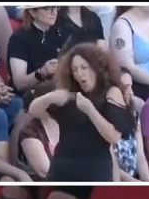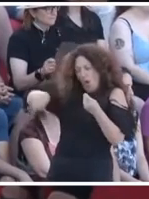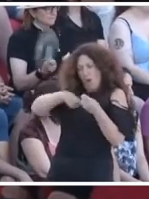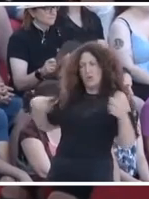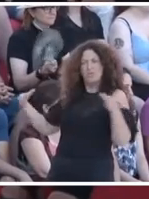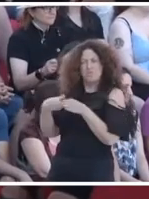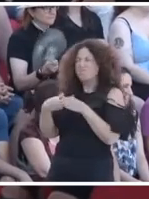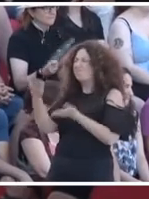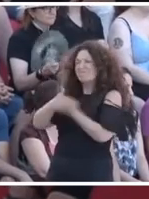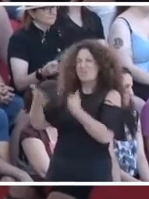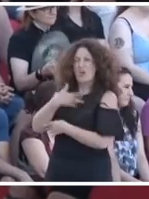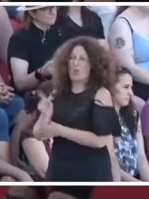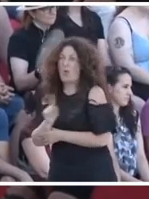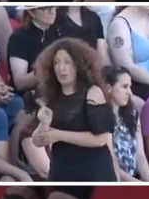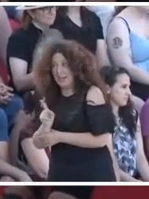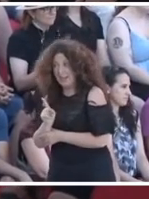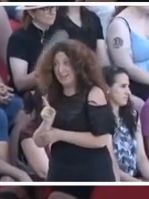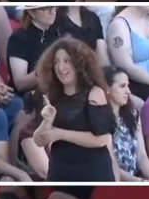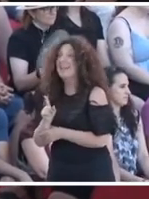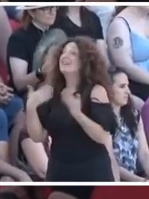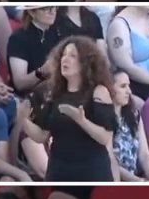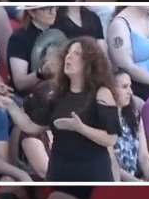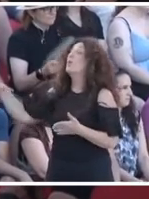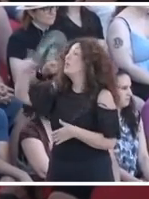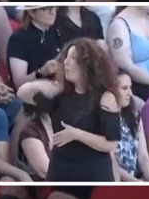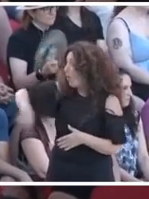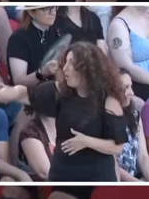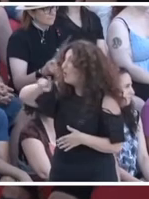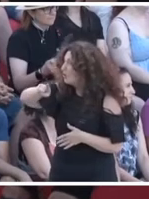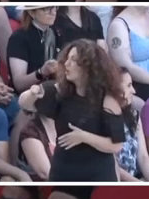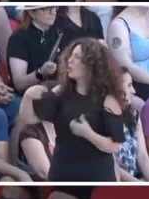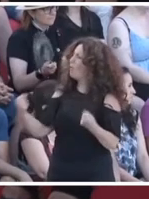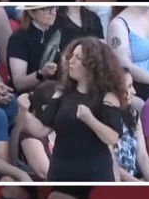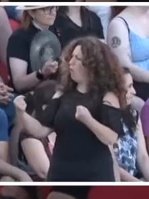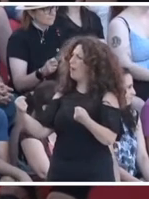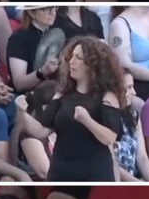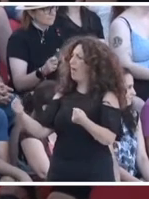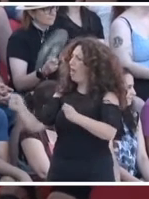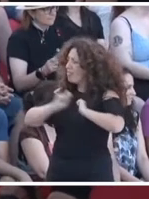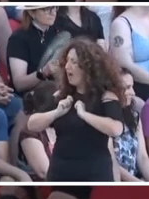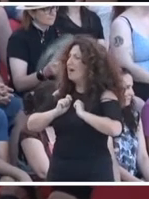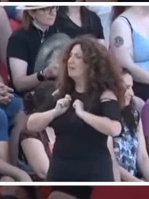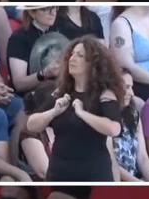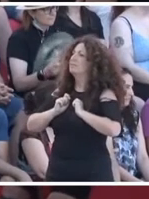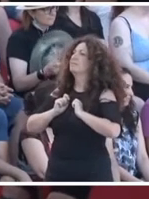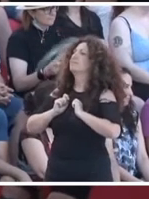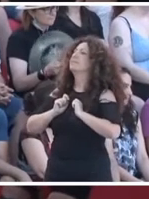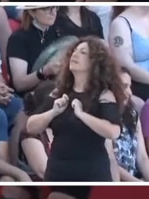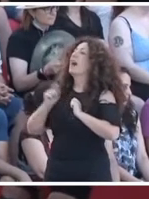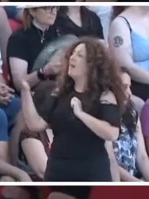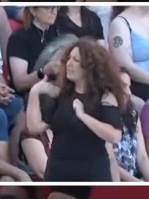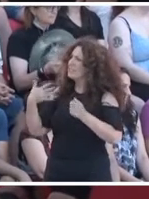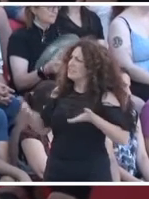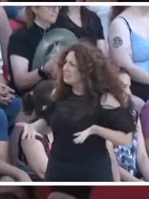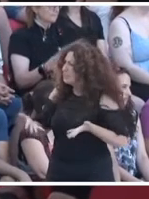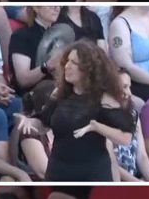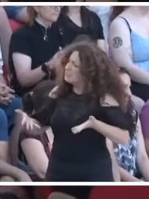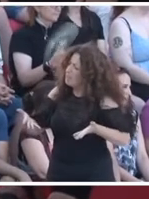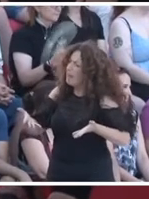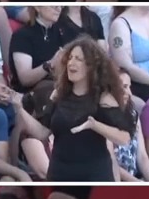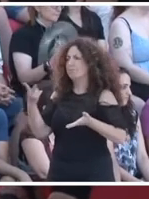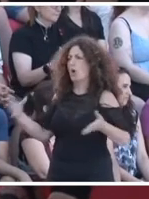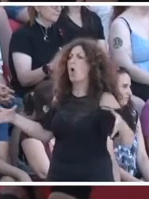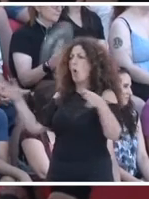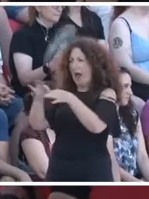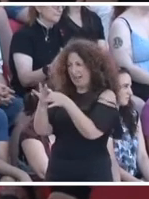nosotras. Y fuisteis vosotras la fuerza que nos habéis dado, la que nos llevasteis a la coalición. Por